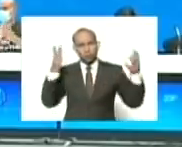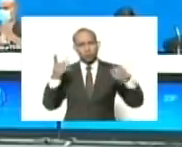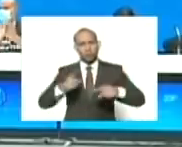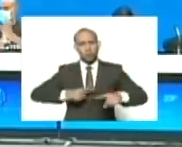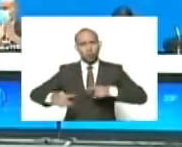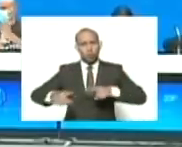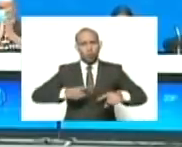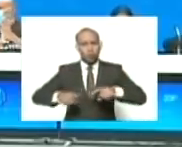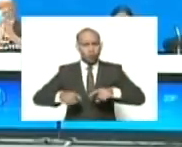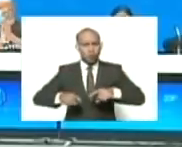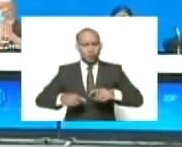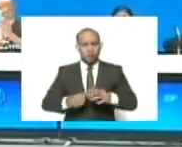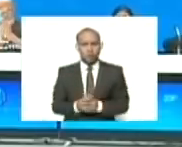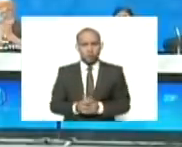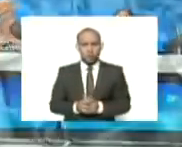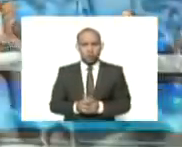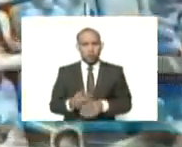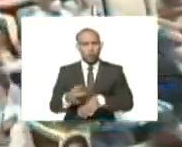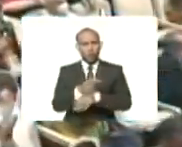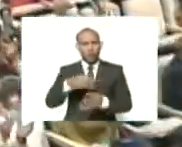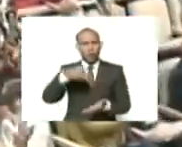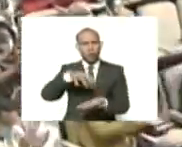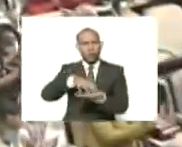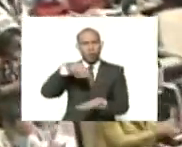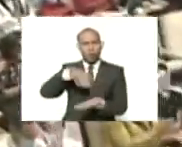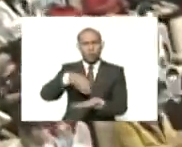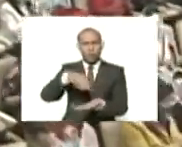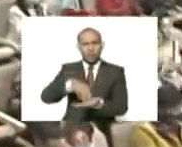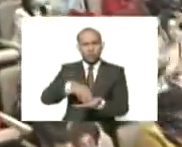coordinador del Comité Promotor Nacional.